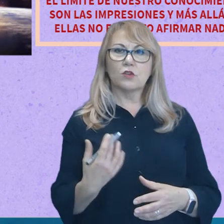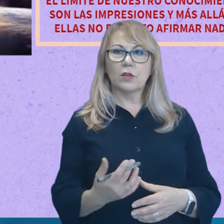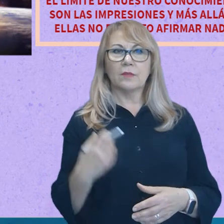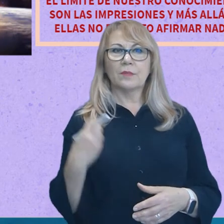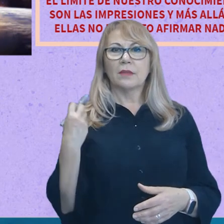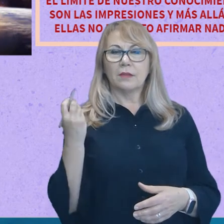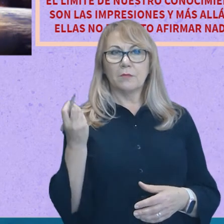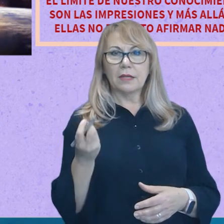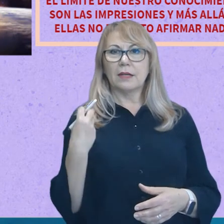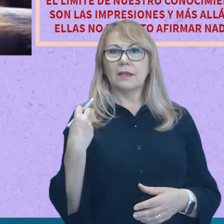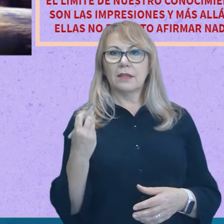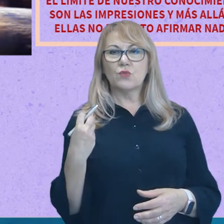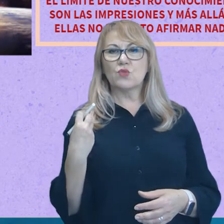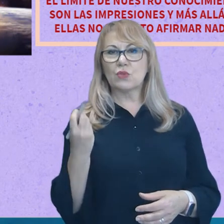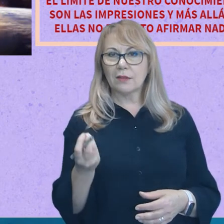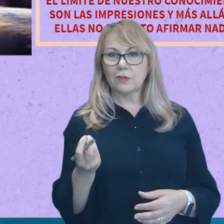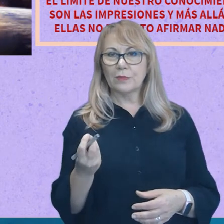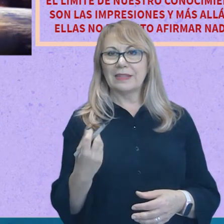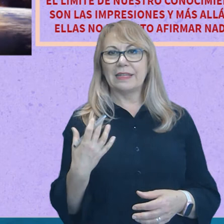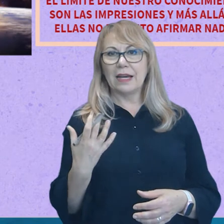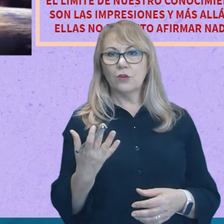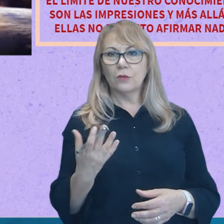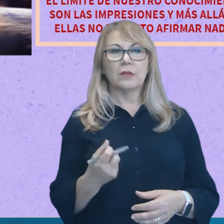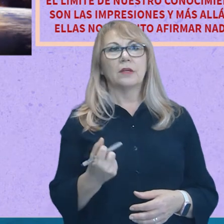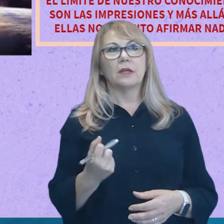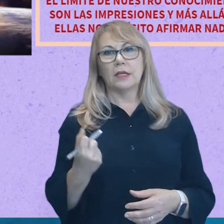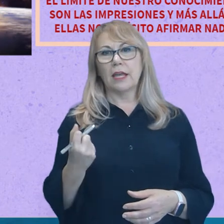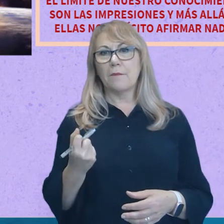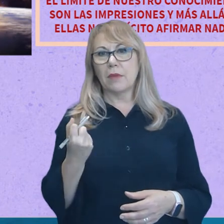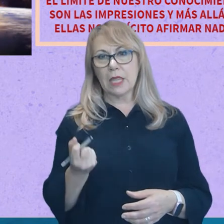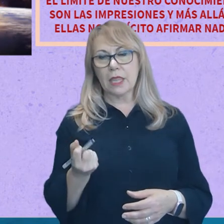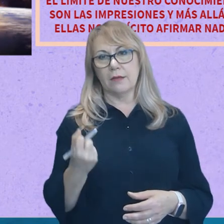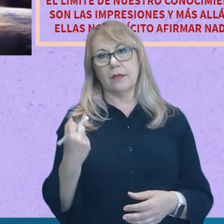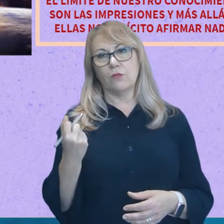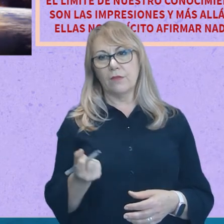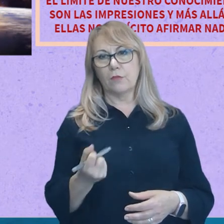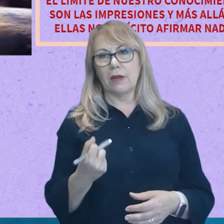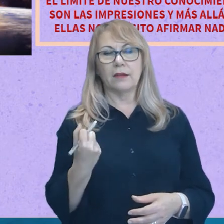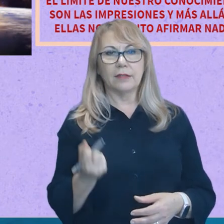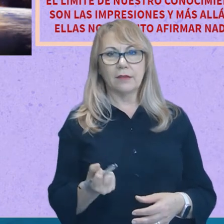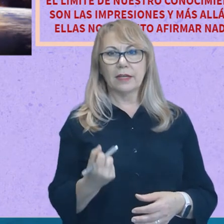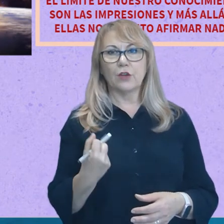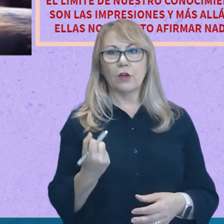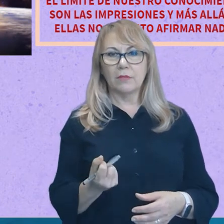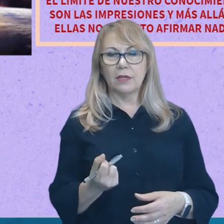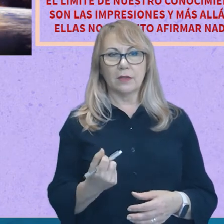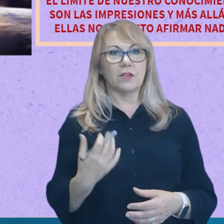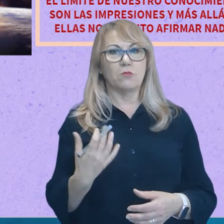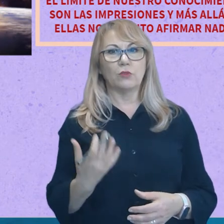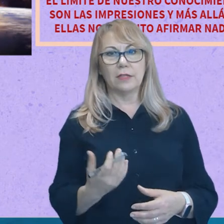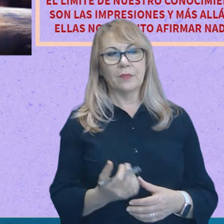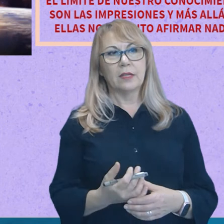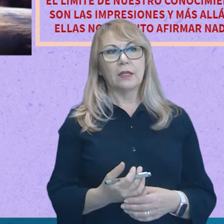algo así como que implica la idea de un sustrato, de algo que permanece de alguna forma inalterable, que no cambia,